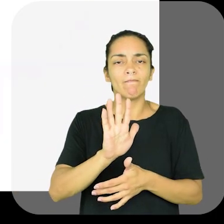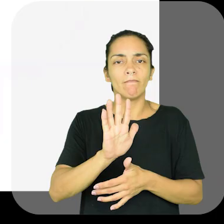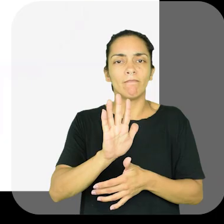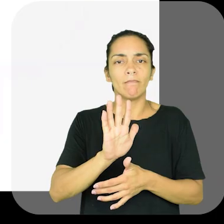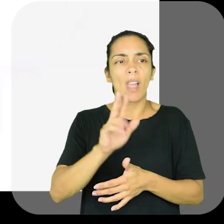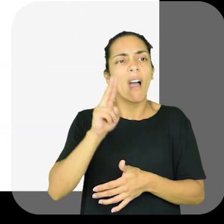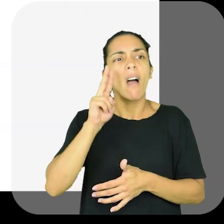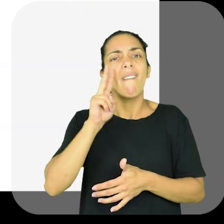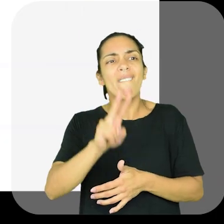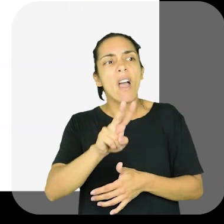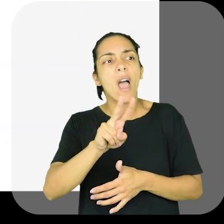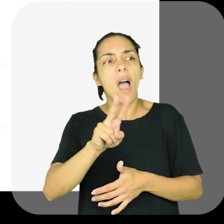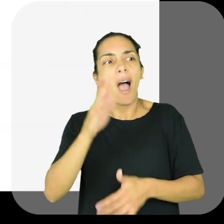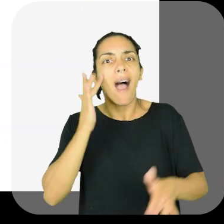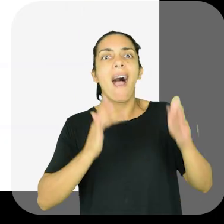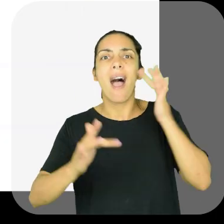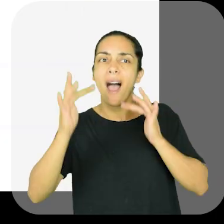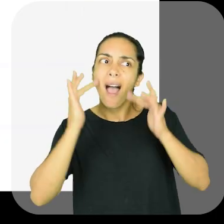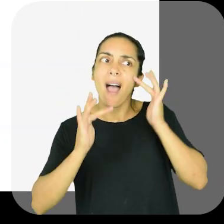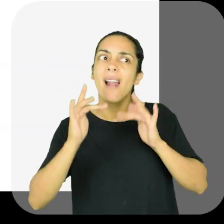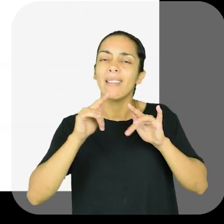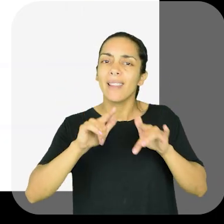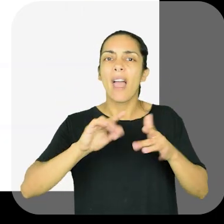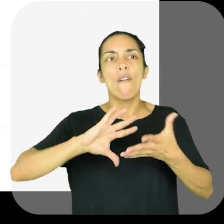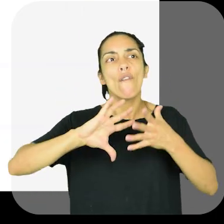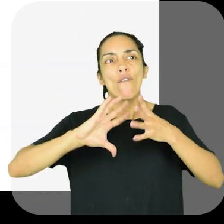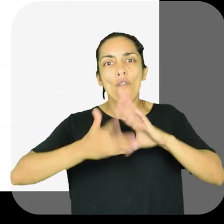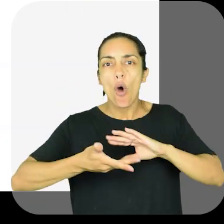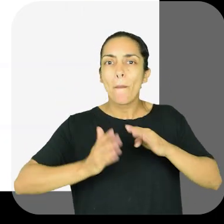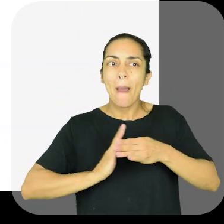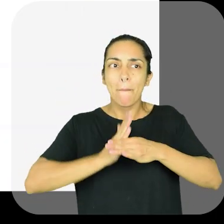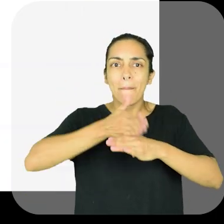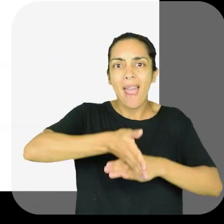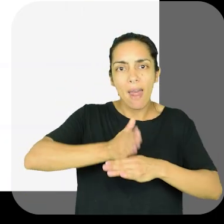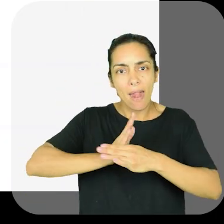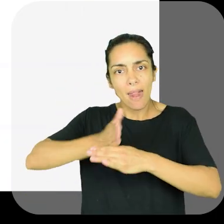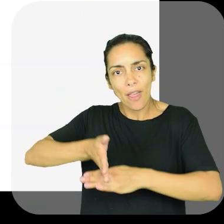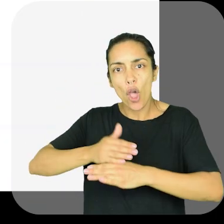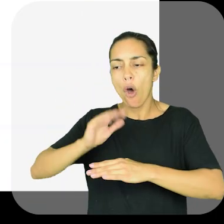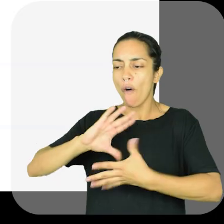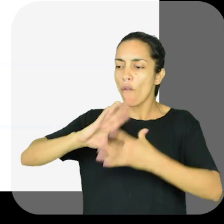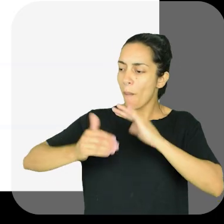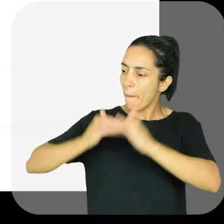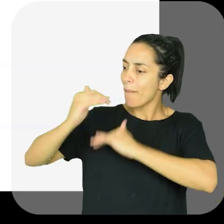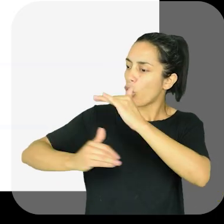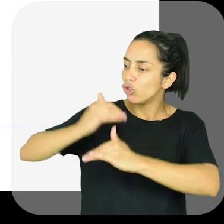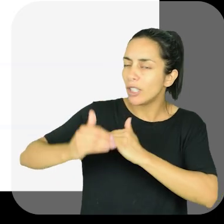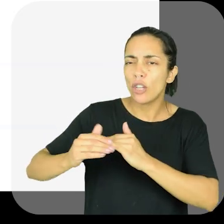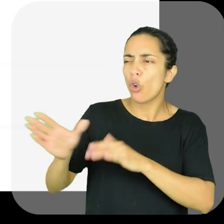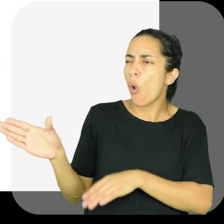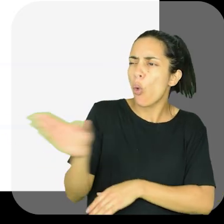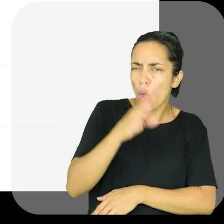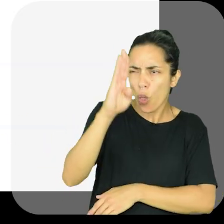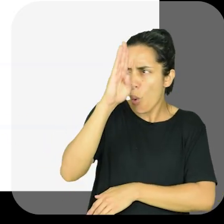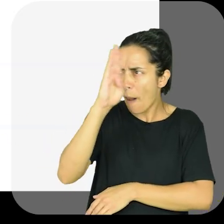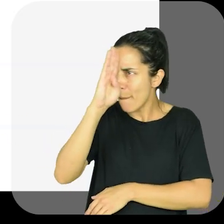ver el arte como un medio y no como un fin estético. Es ver el arte como proceso, todo lo que se aprende